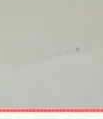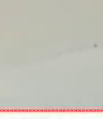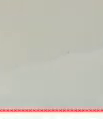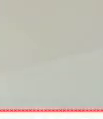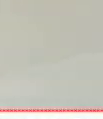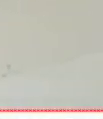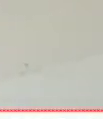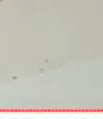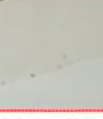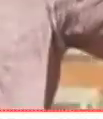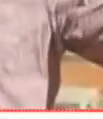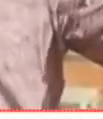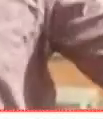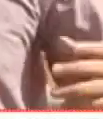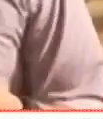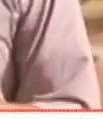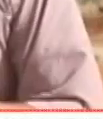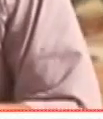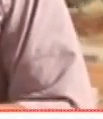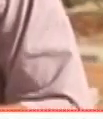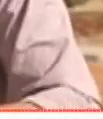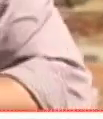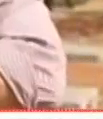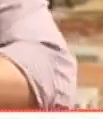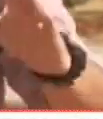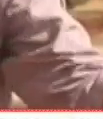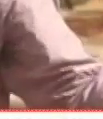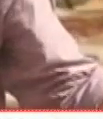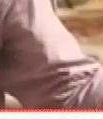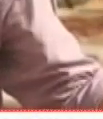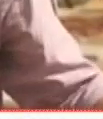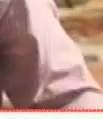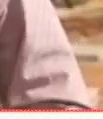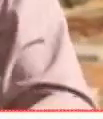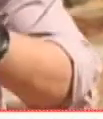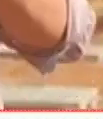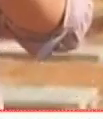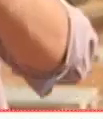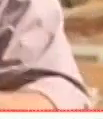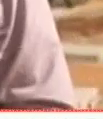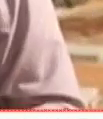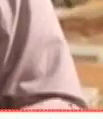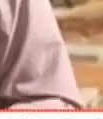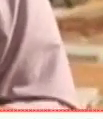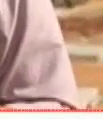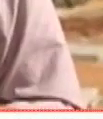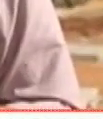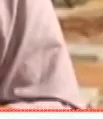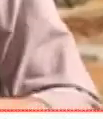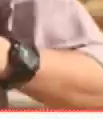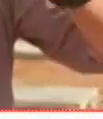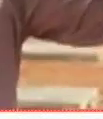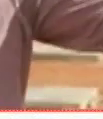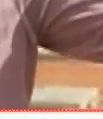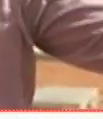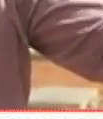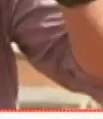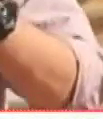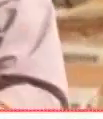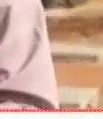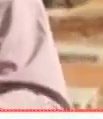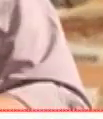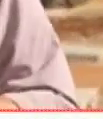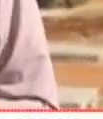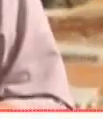Maza. Son espacios que están adscritos a la gobernación del estado Anzoátegui, pero como no tenemos gobernación, lo vamos a asumir como gobierno